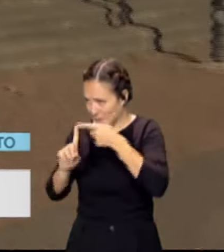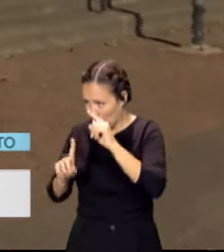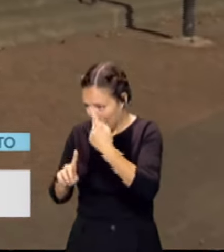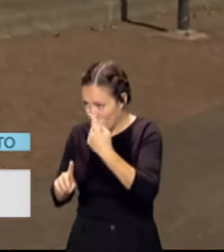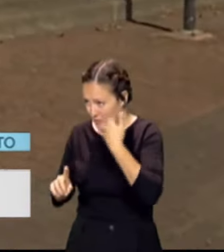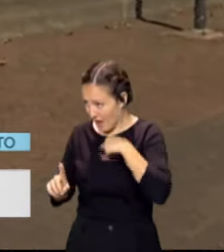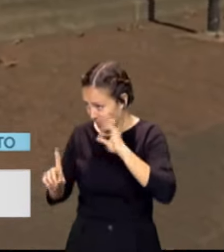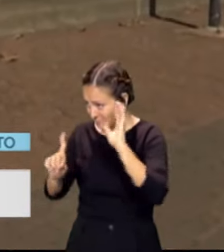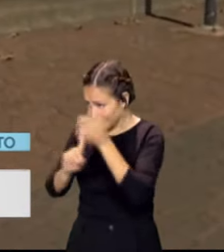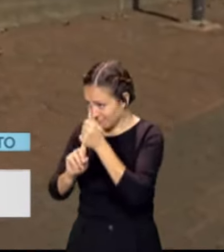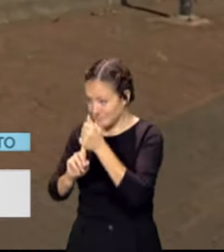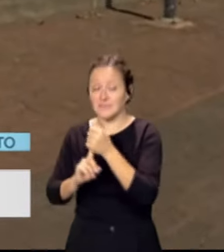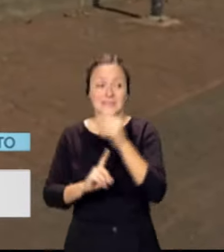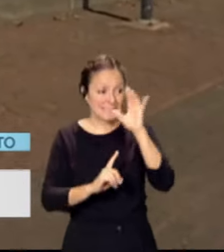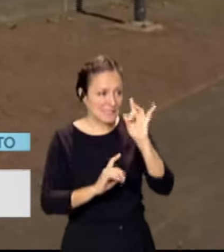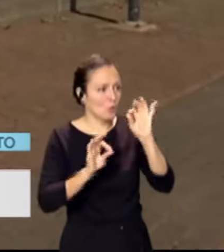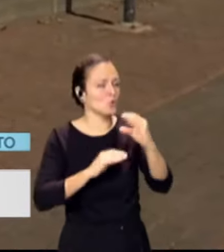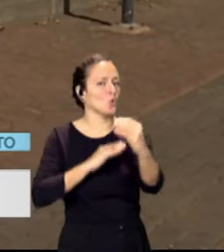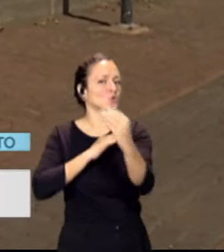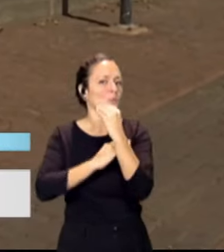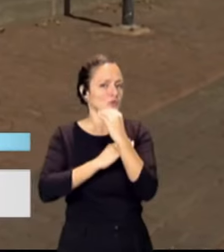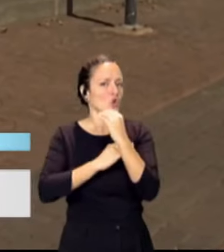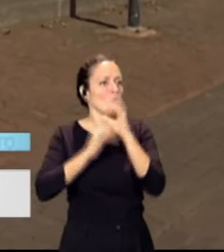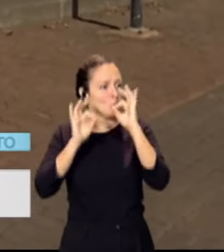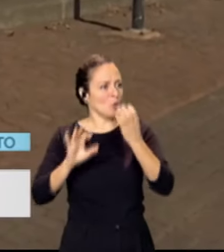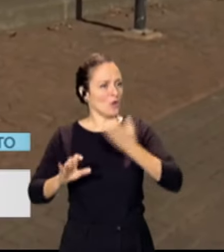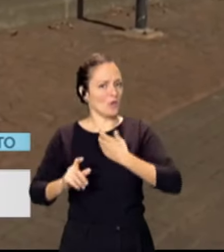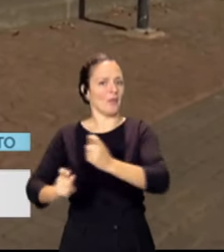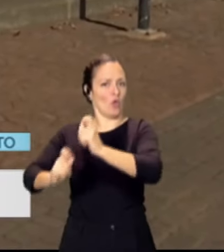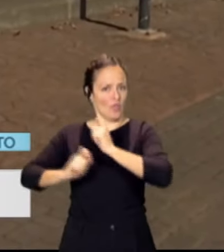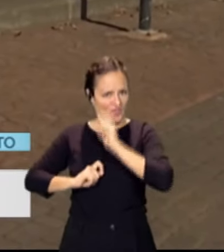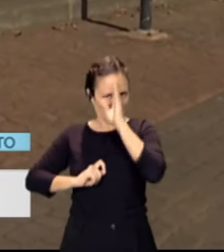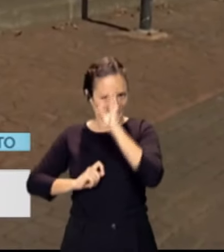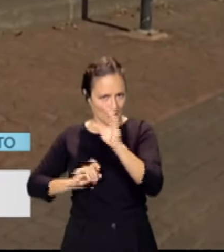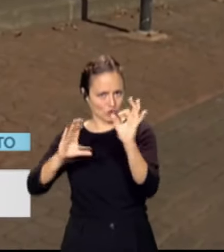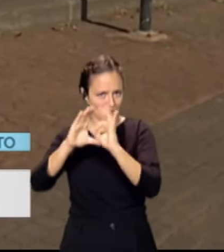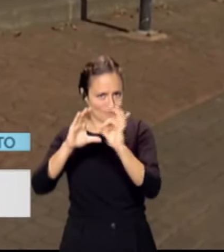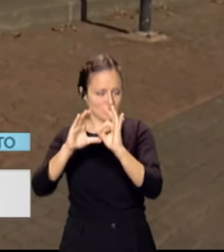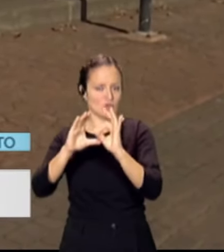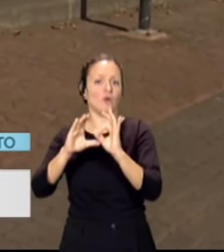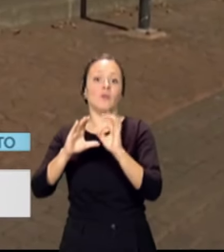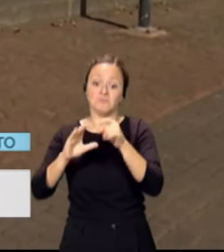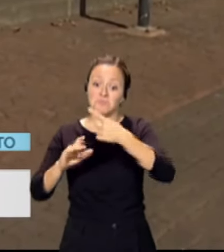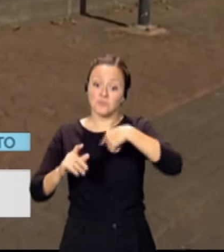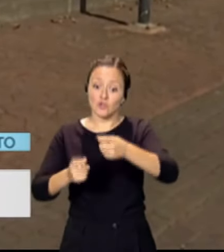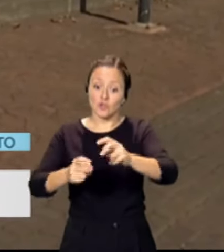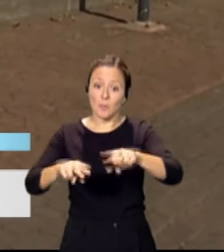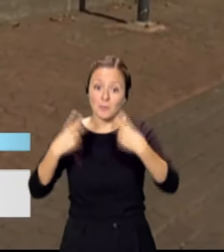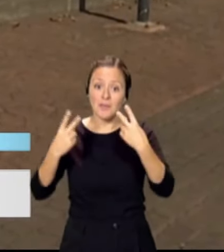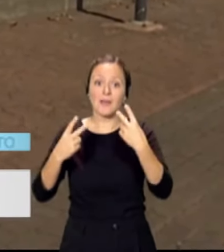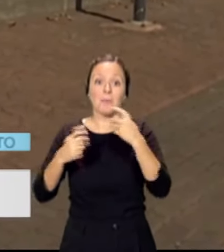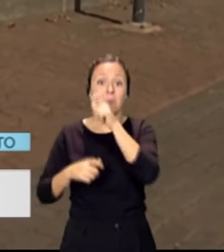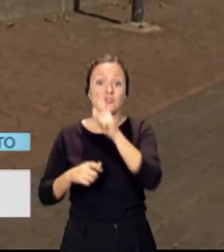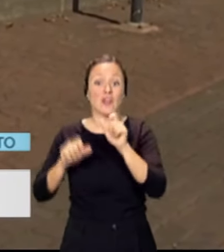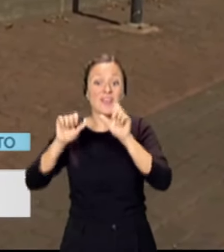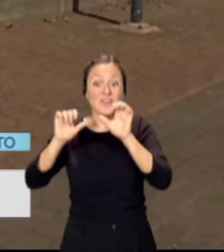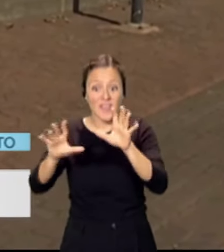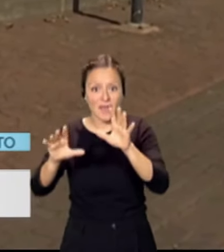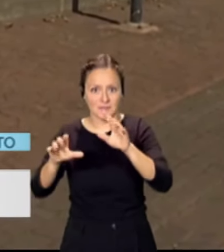Esta es una una subvención nominativa del servicio canario de empleo que nos permite dar empleo a 10 personas del municipio que se